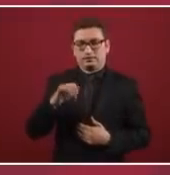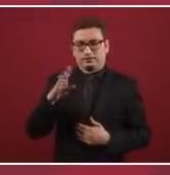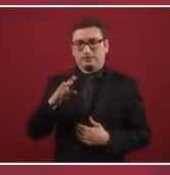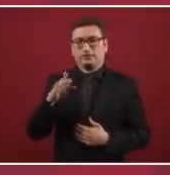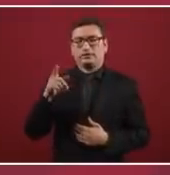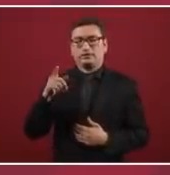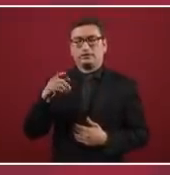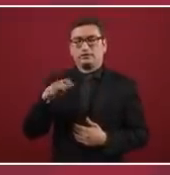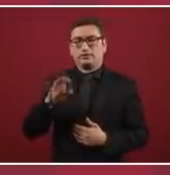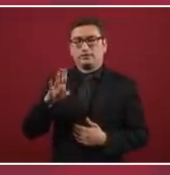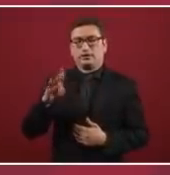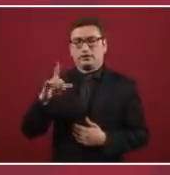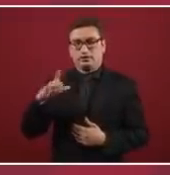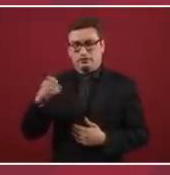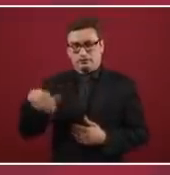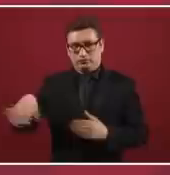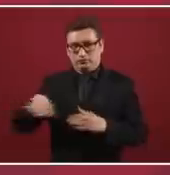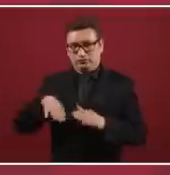Después,